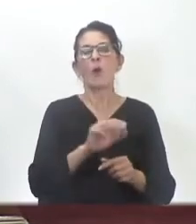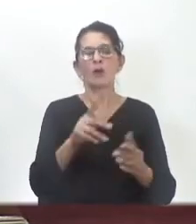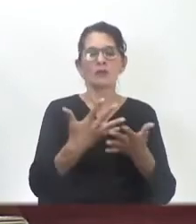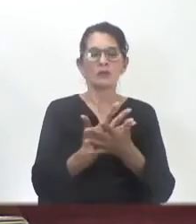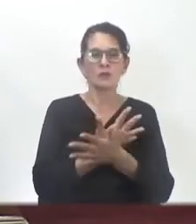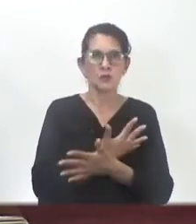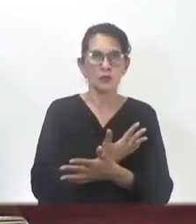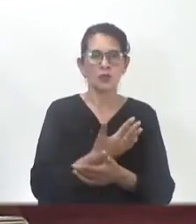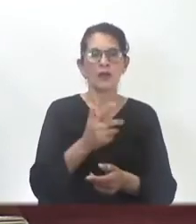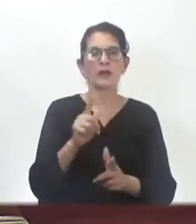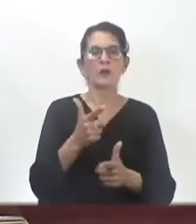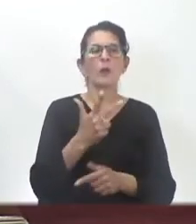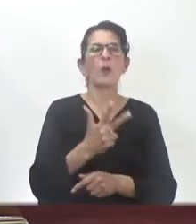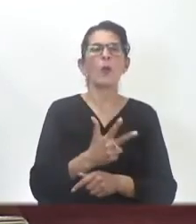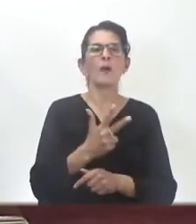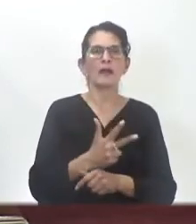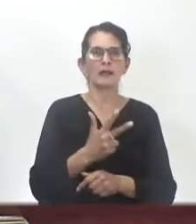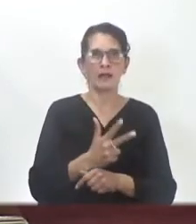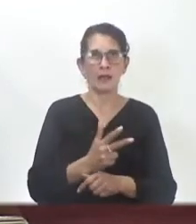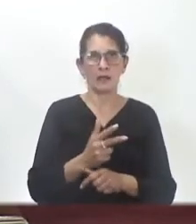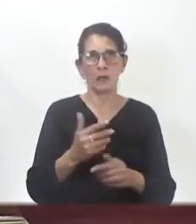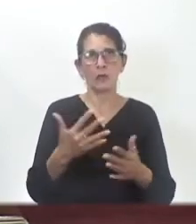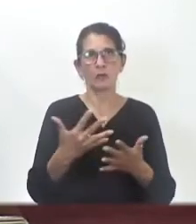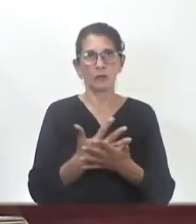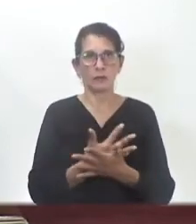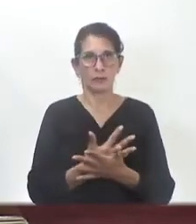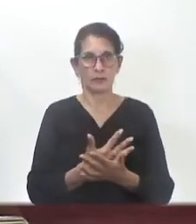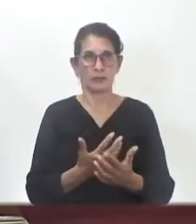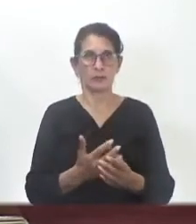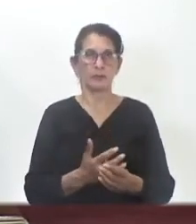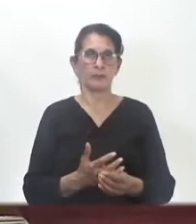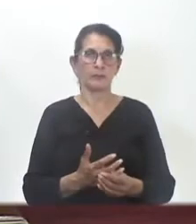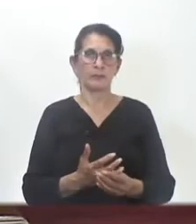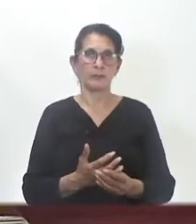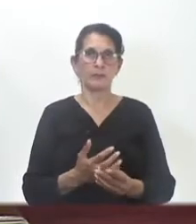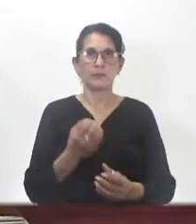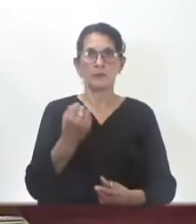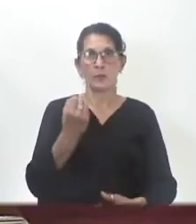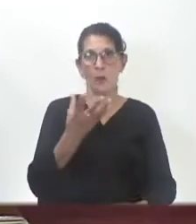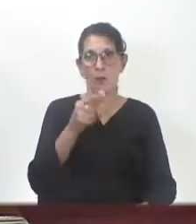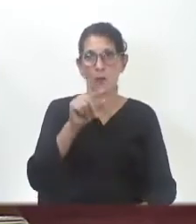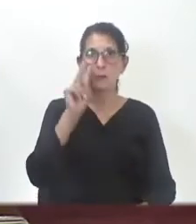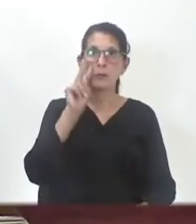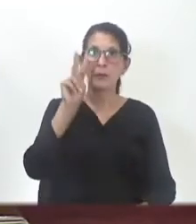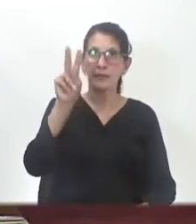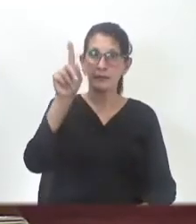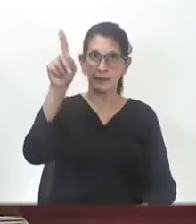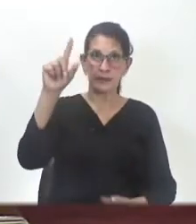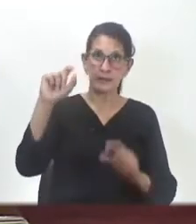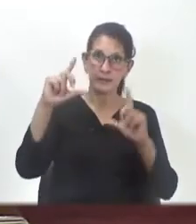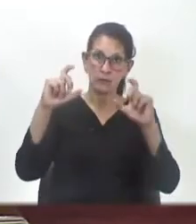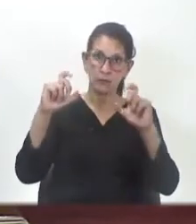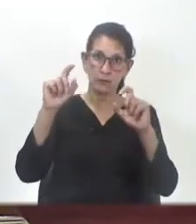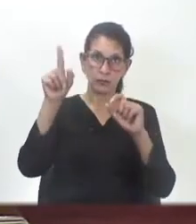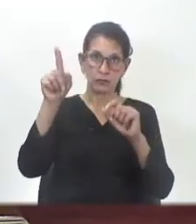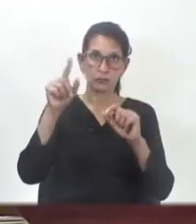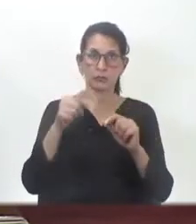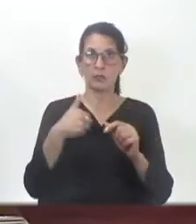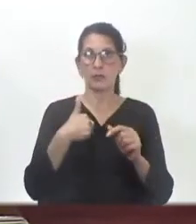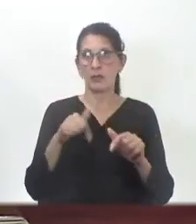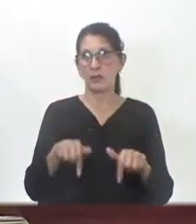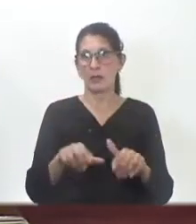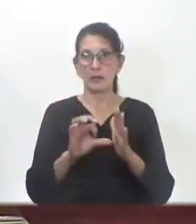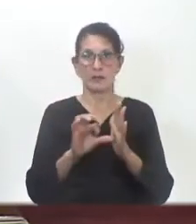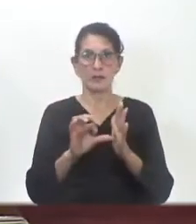crueles, inhumanos o degradantes, que, como podremos ver en las imágenes, sabemos que no es algo que pasa en nuestro sistema, o sea